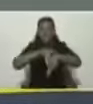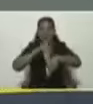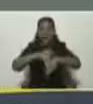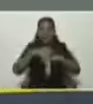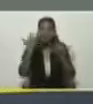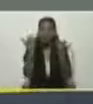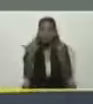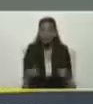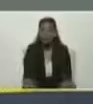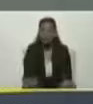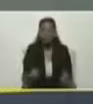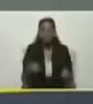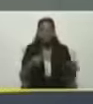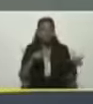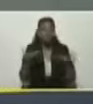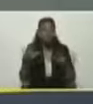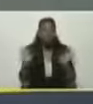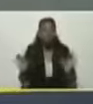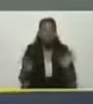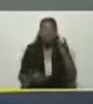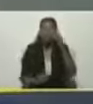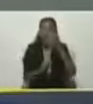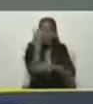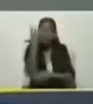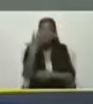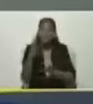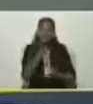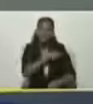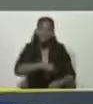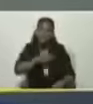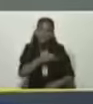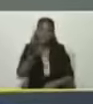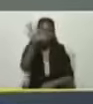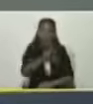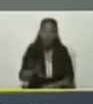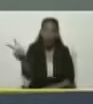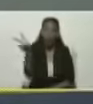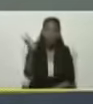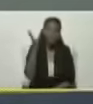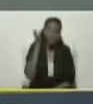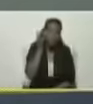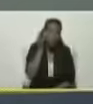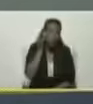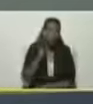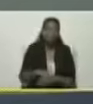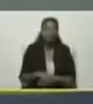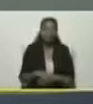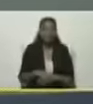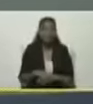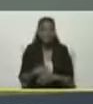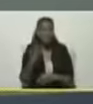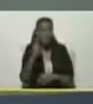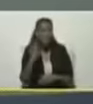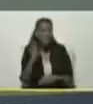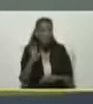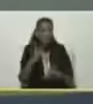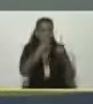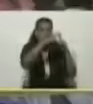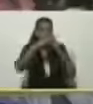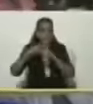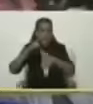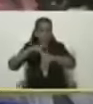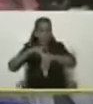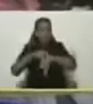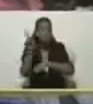récord, desde que fundamos la Gran Misión, ya la Gran Misión tiene...